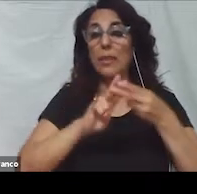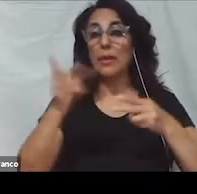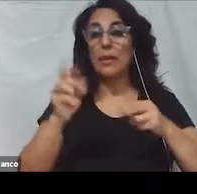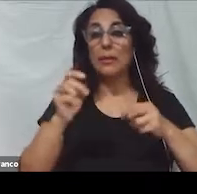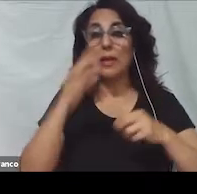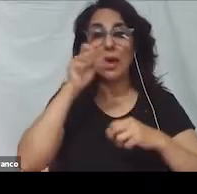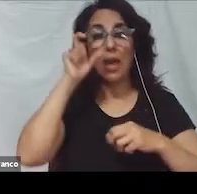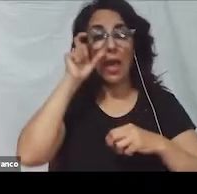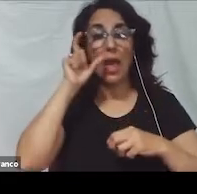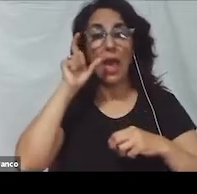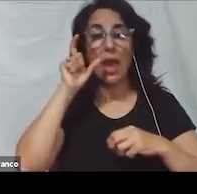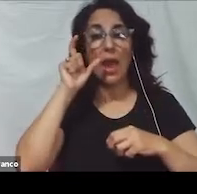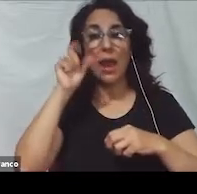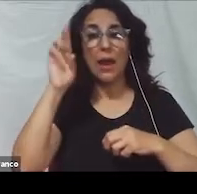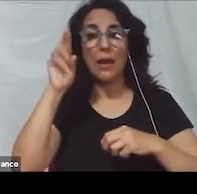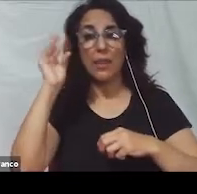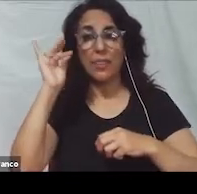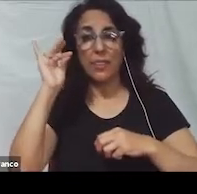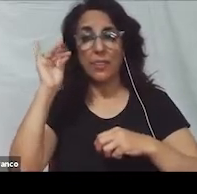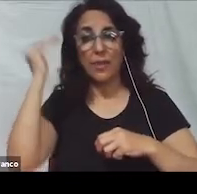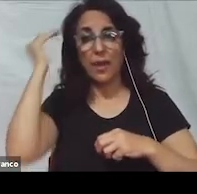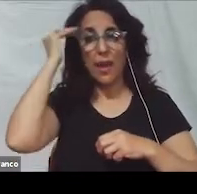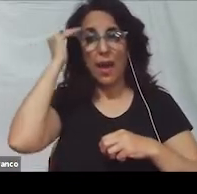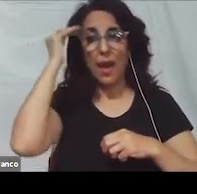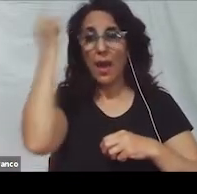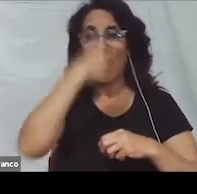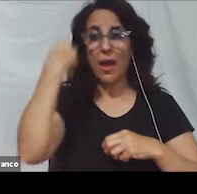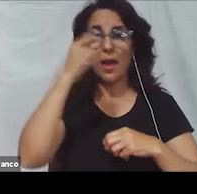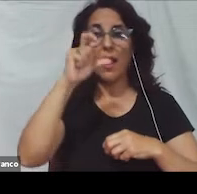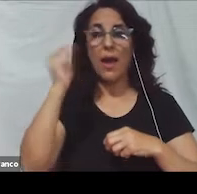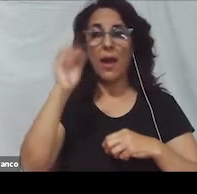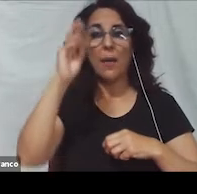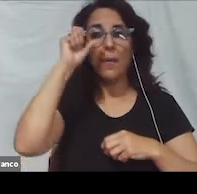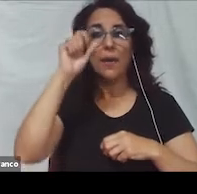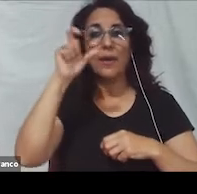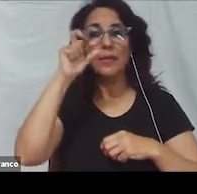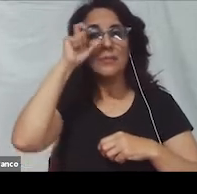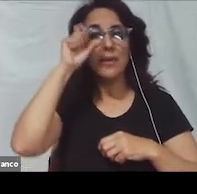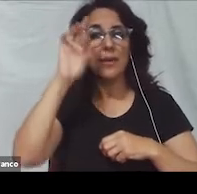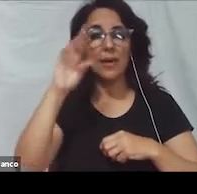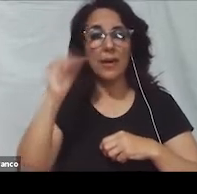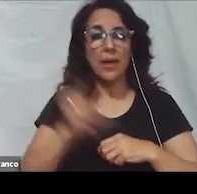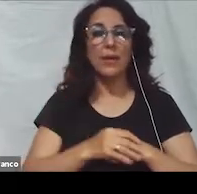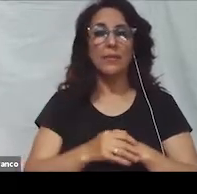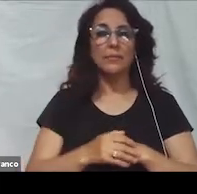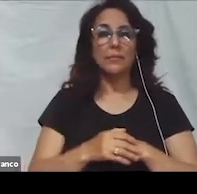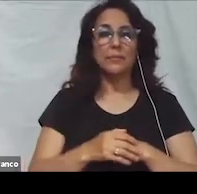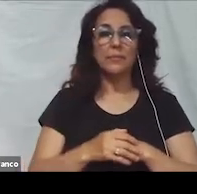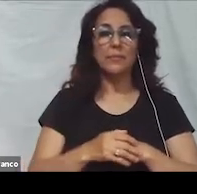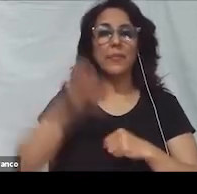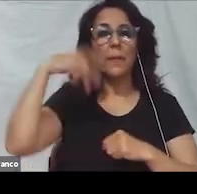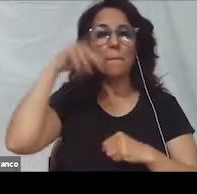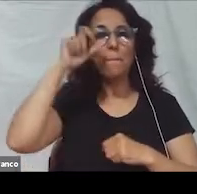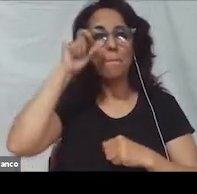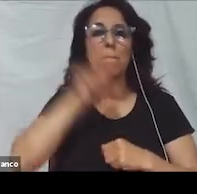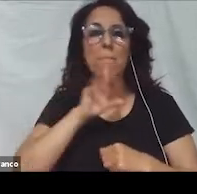tenemos la cabecera de nuestro documento, ¿sí? Ahí podemos tener el título con la etiqueta title, la etiqueta meta,